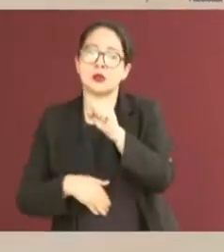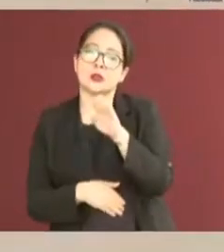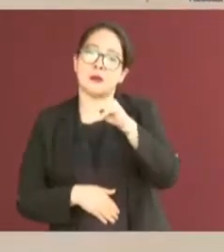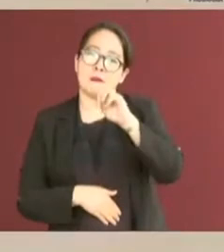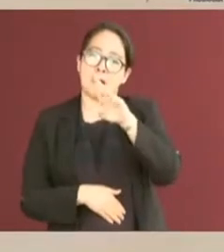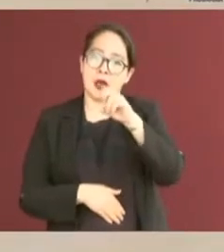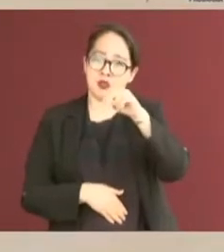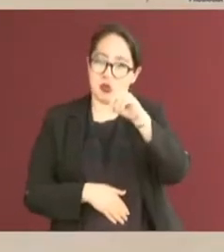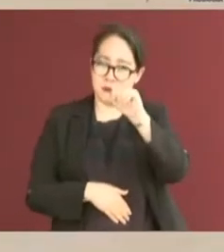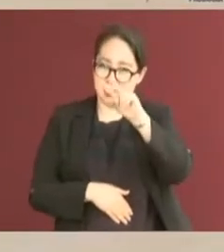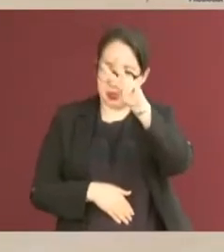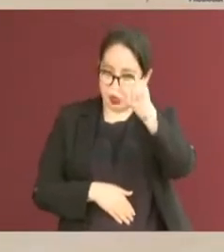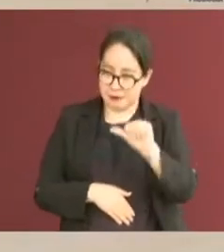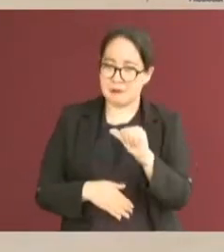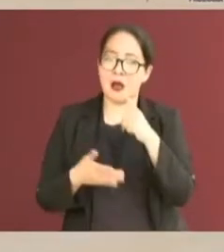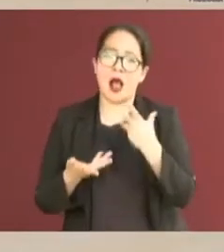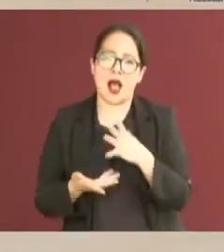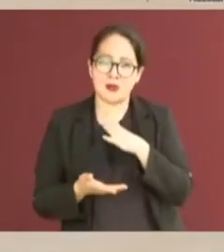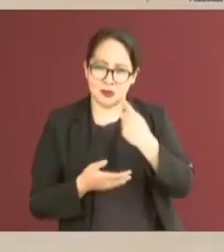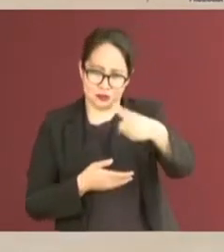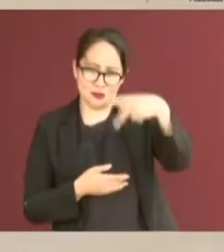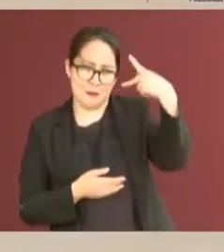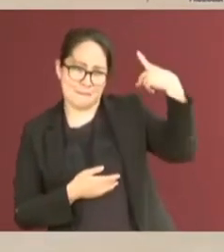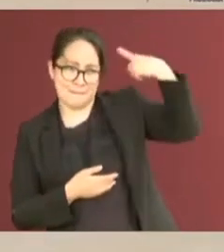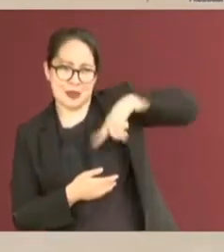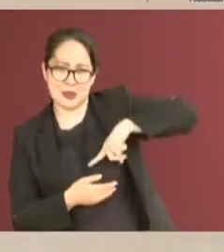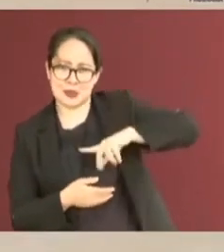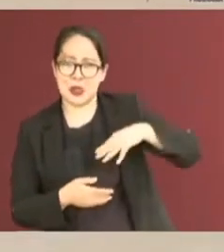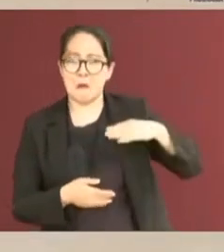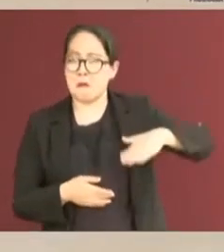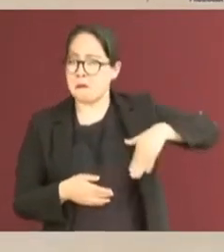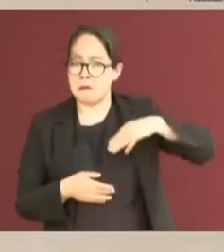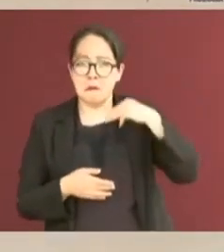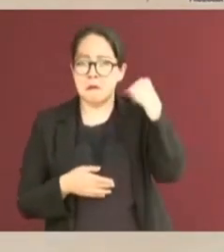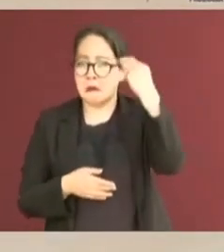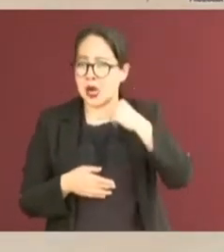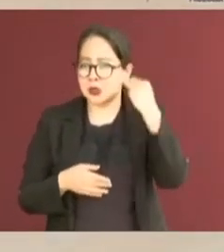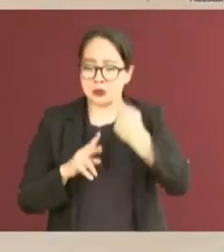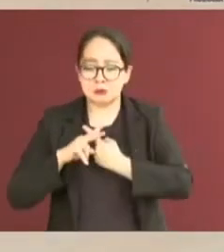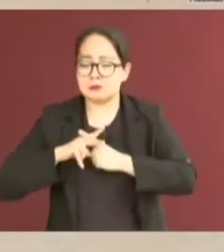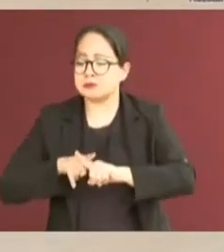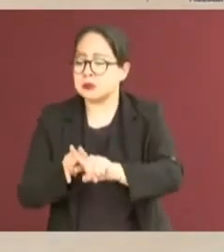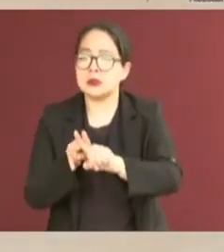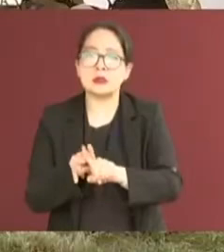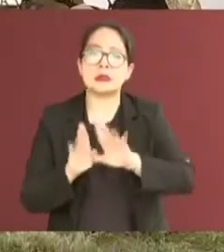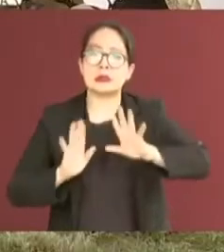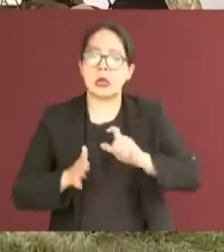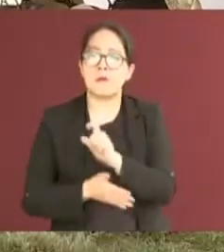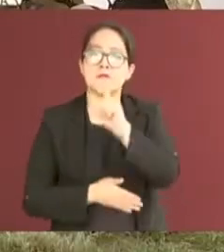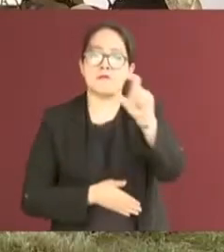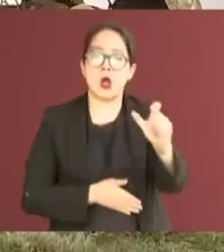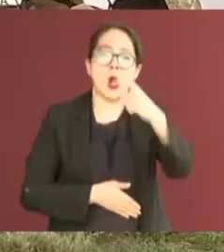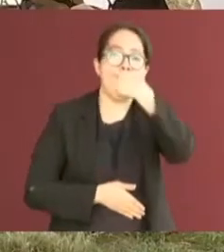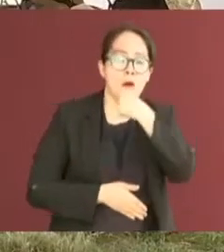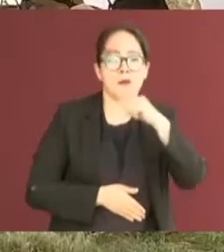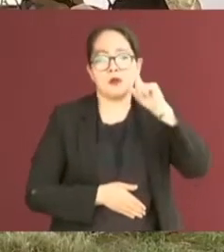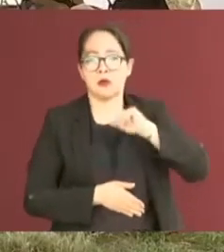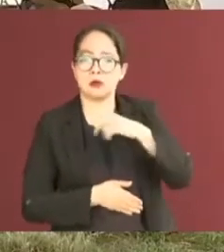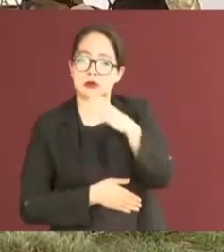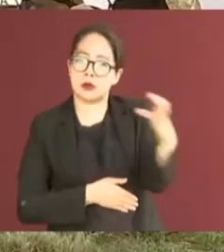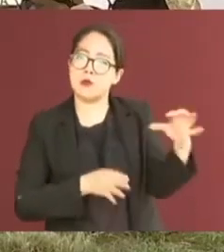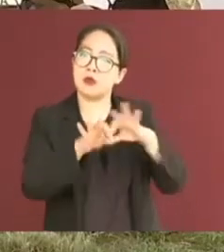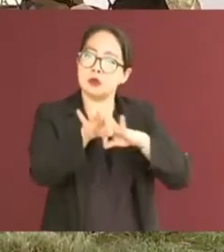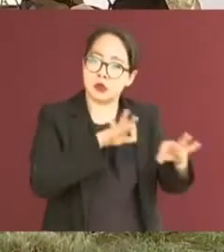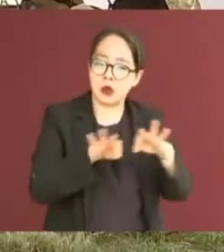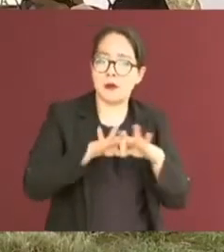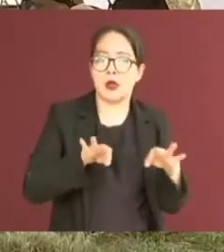sus instrucciones, señor presidente, desde los primeros días de este mes de marzo, ya se realizó el pago a las sembradoras y sembradores